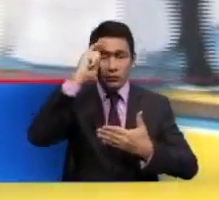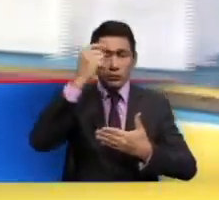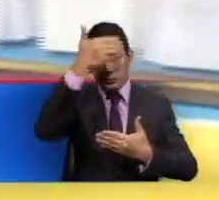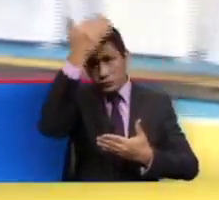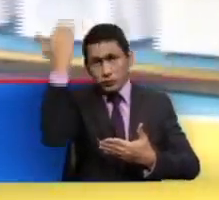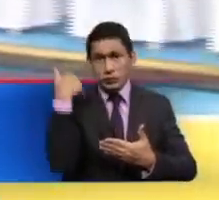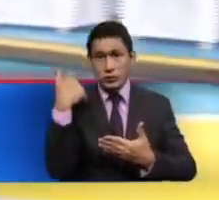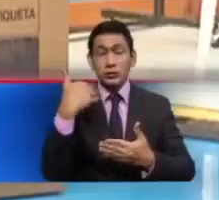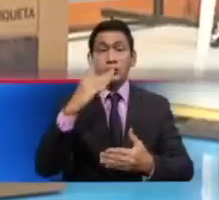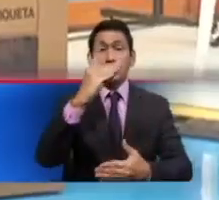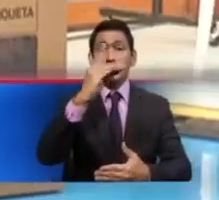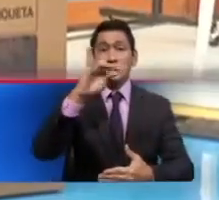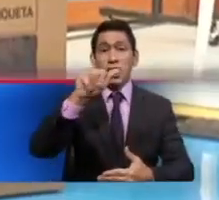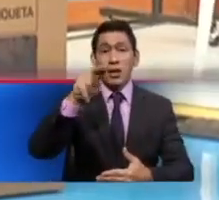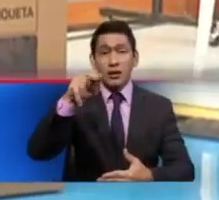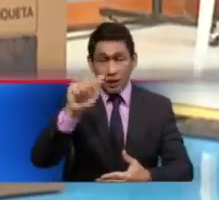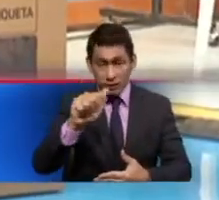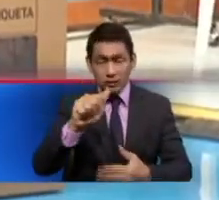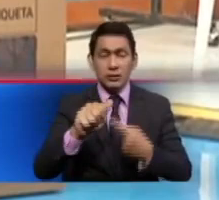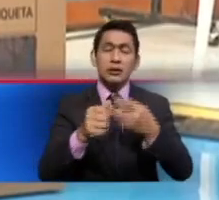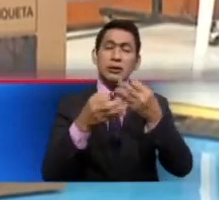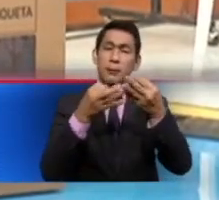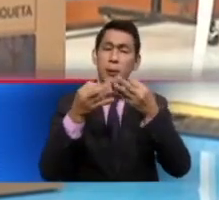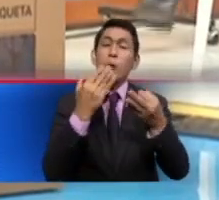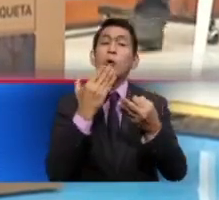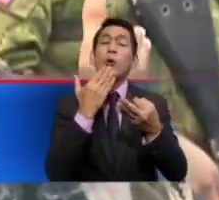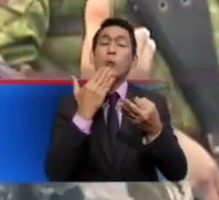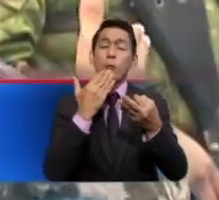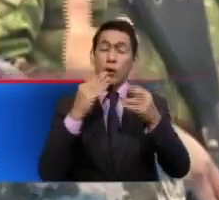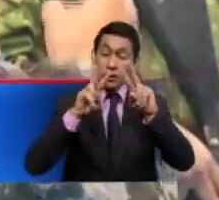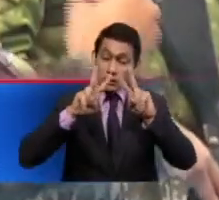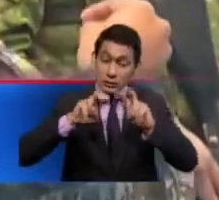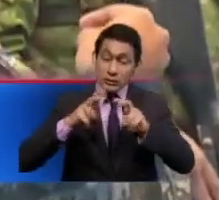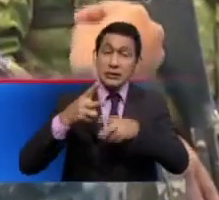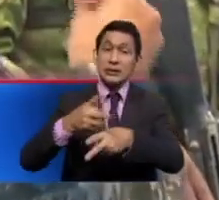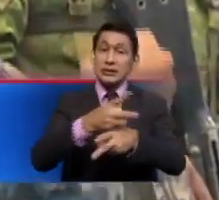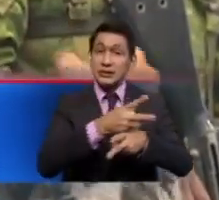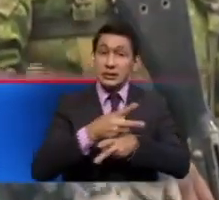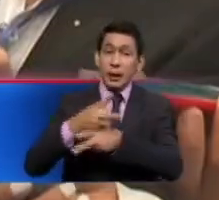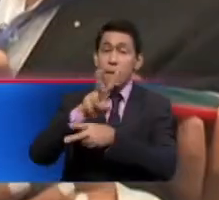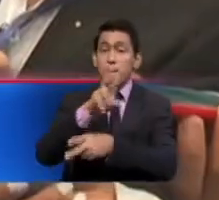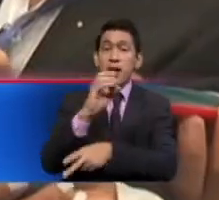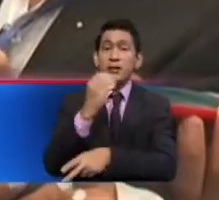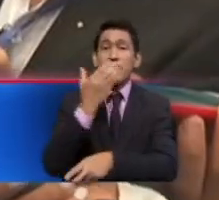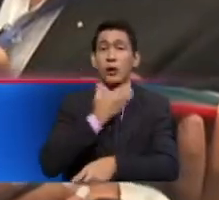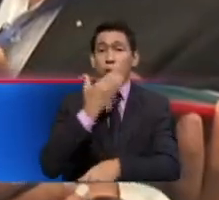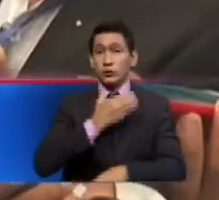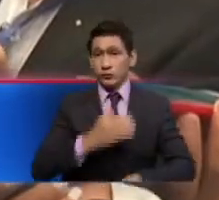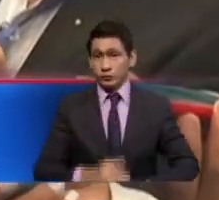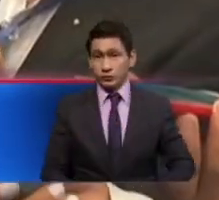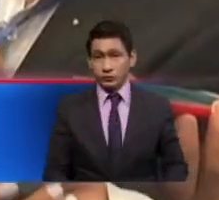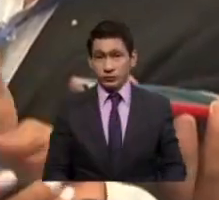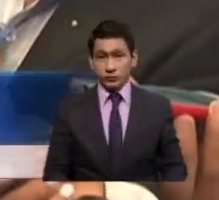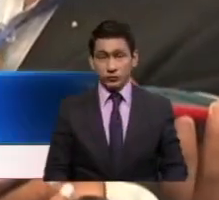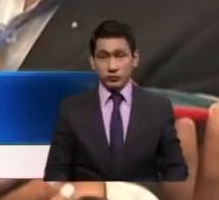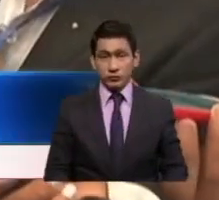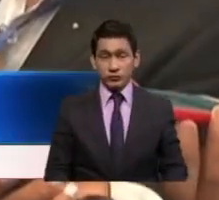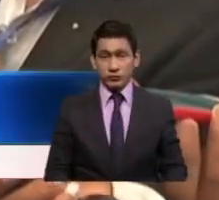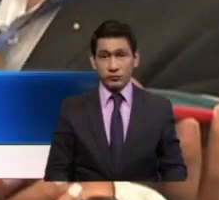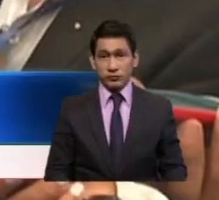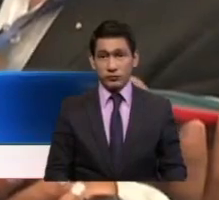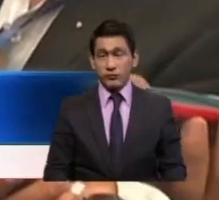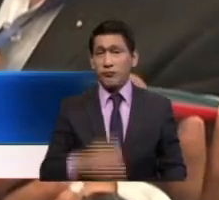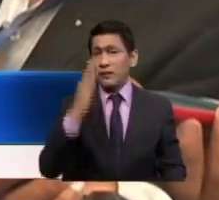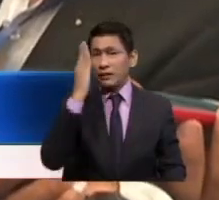electoral, Diana Tamaín señaló parte del operativo de seguridad para este 20 de agosto. Sabemos que incluso con